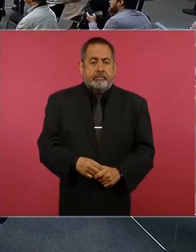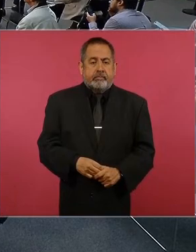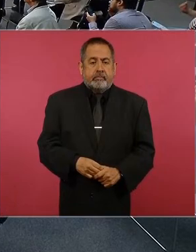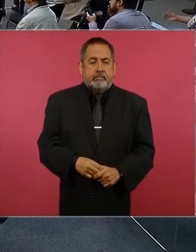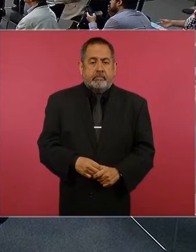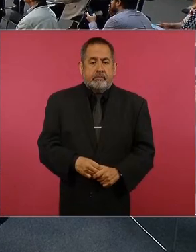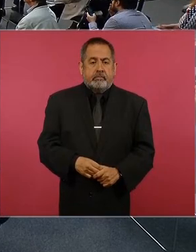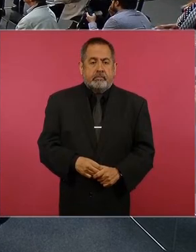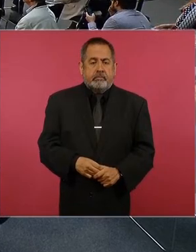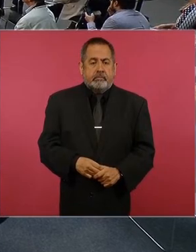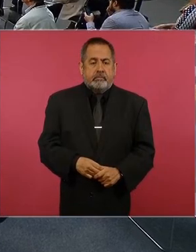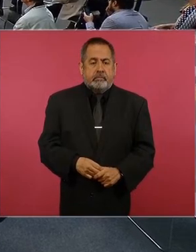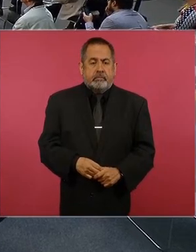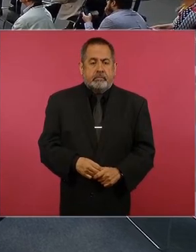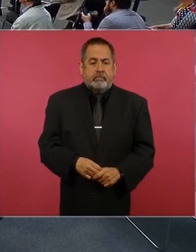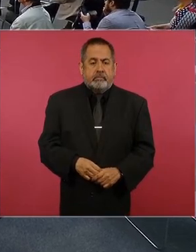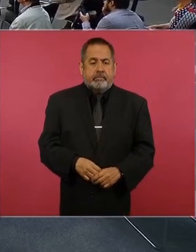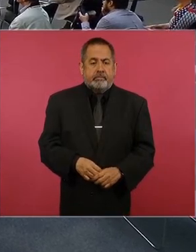Pero